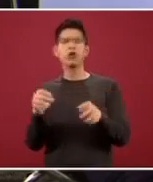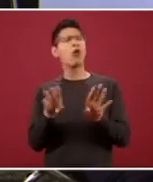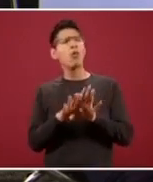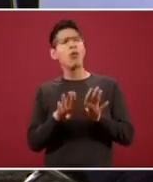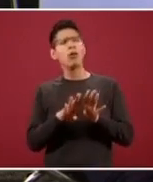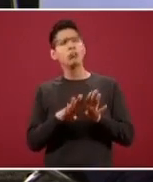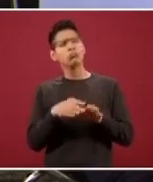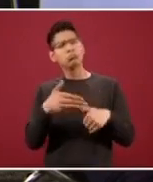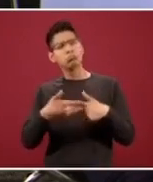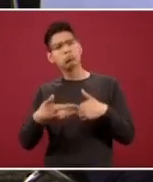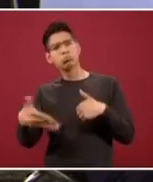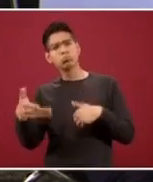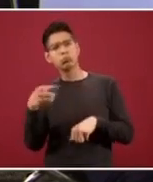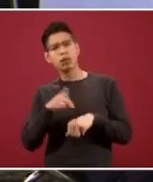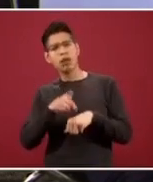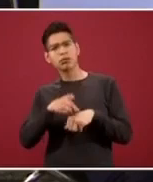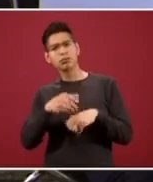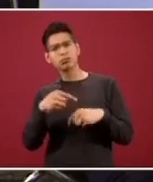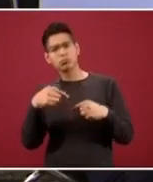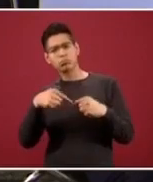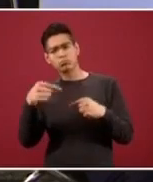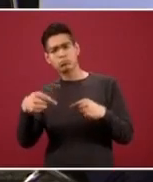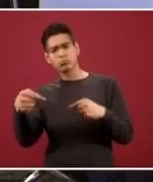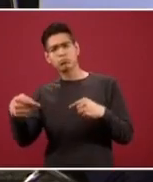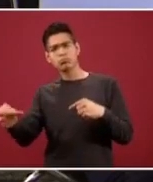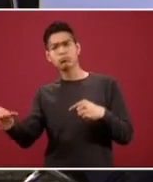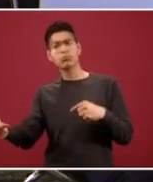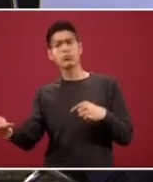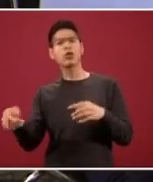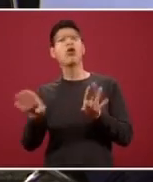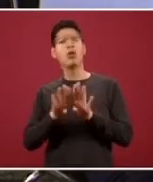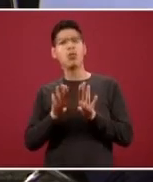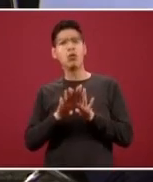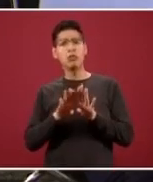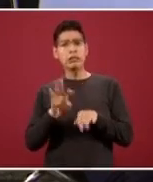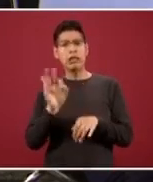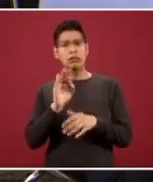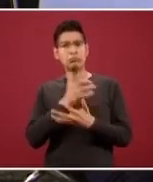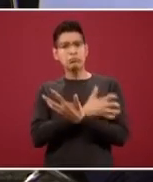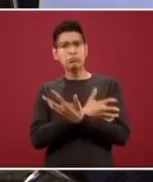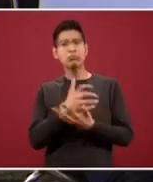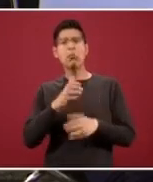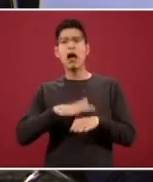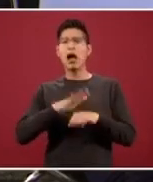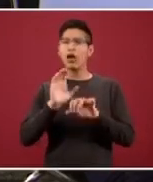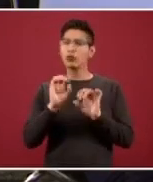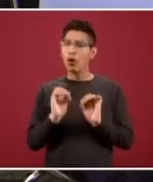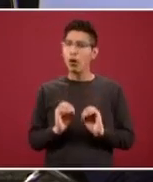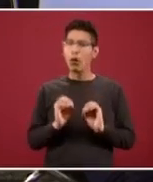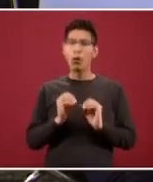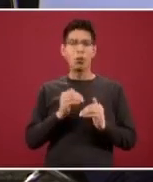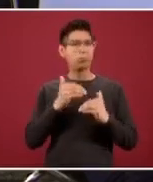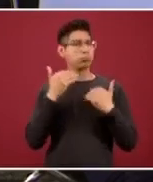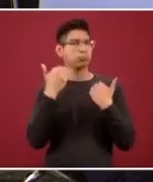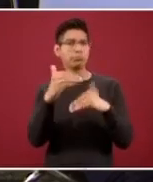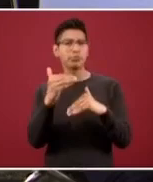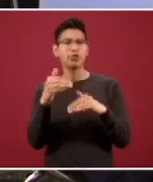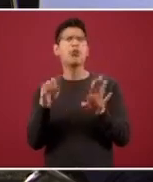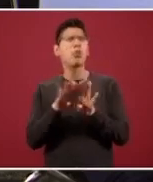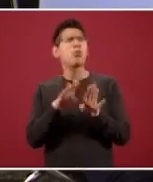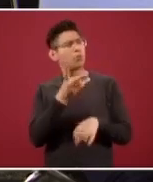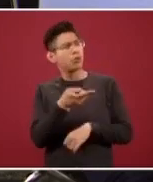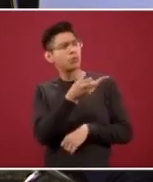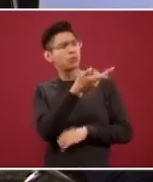en los próximos días con relación al crecimiento o estancamiento del número de casos de